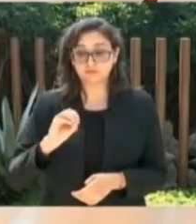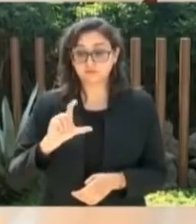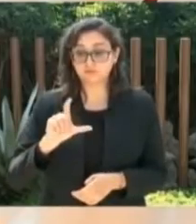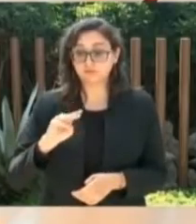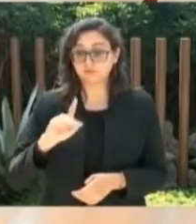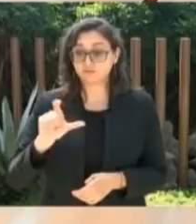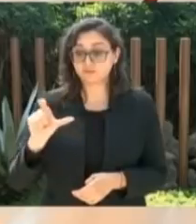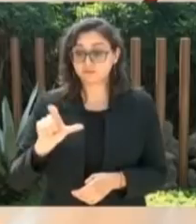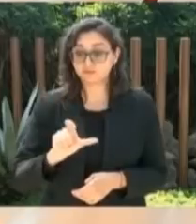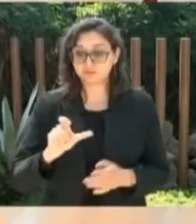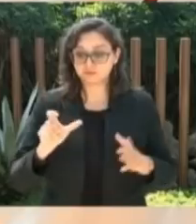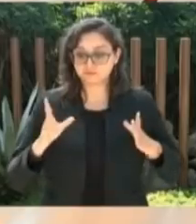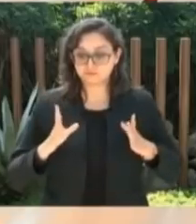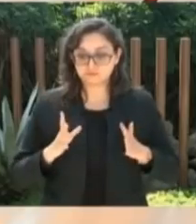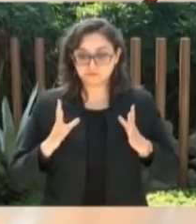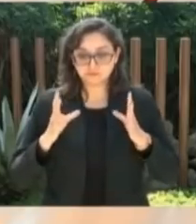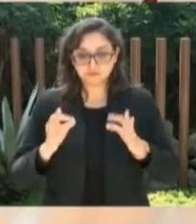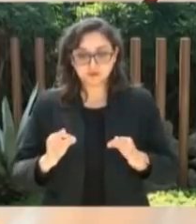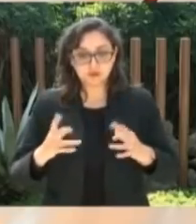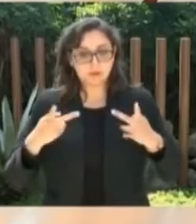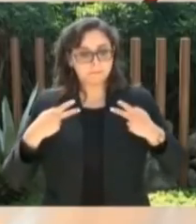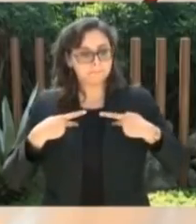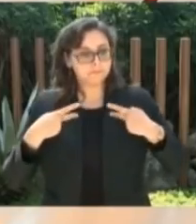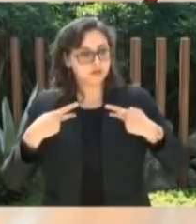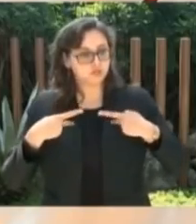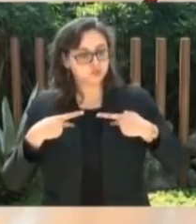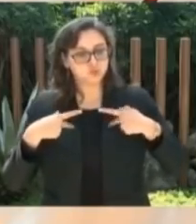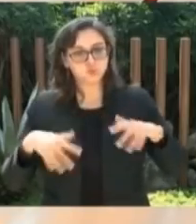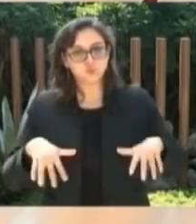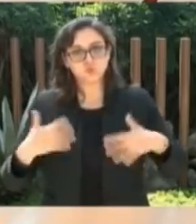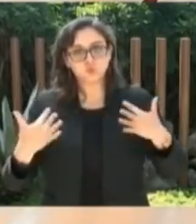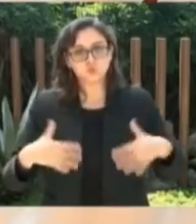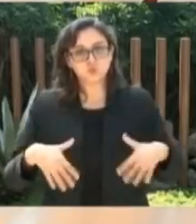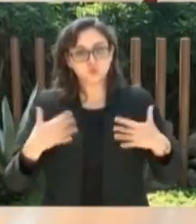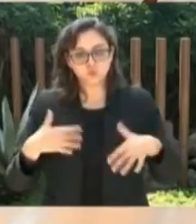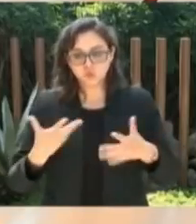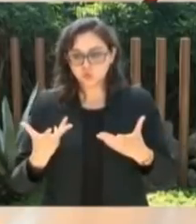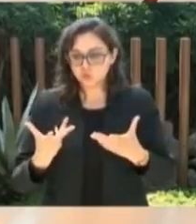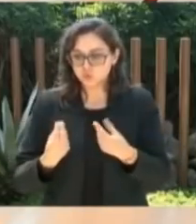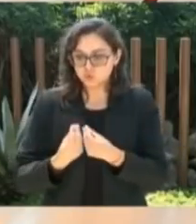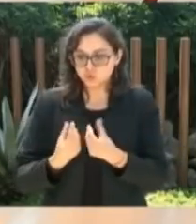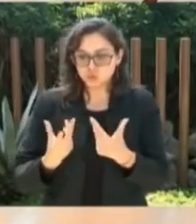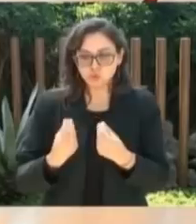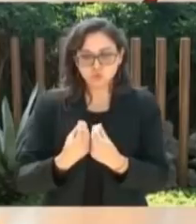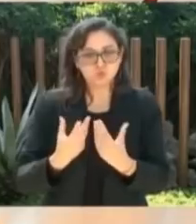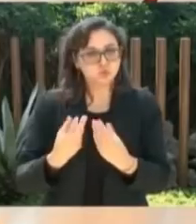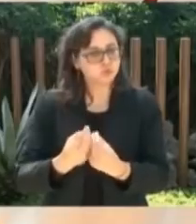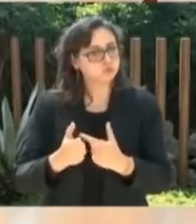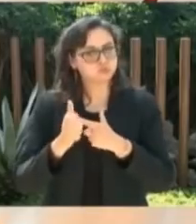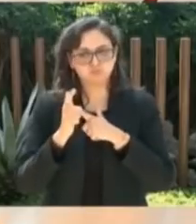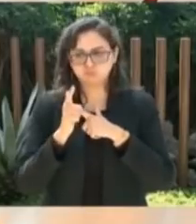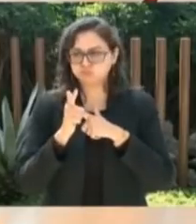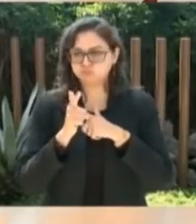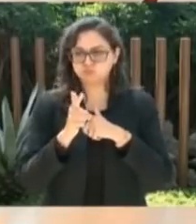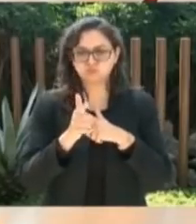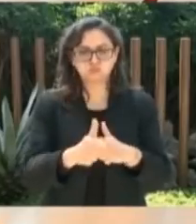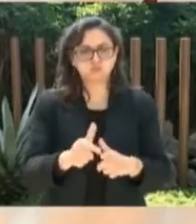desde su fundación. El Colegio de México es al mismo tiempo